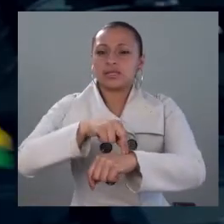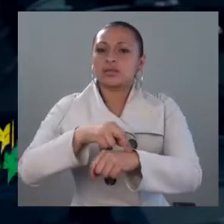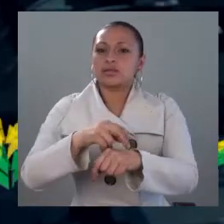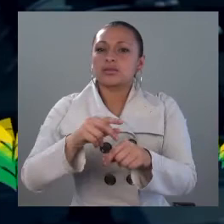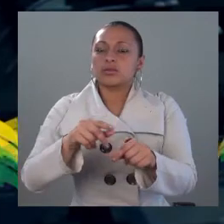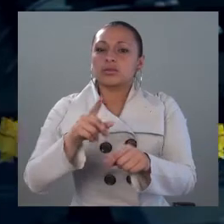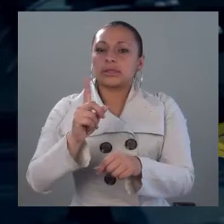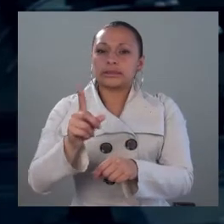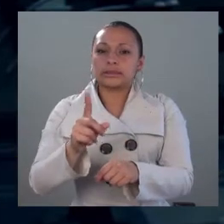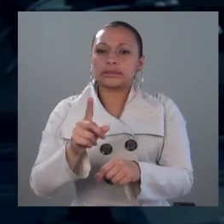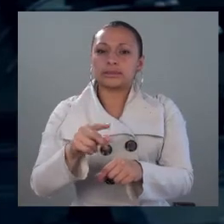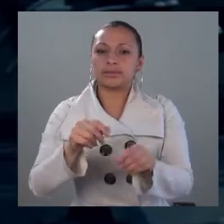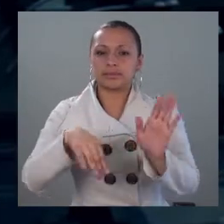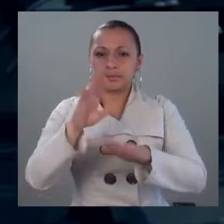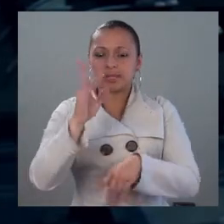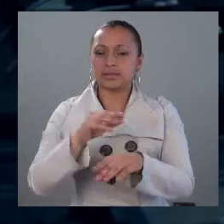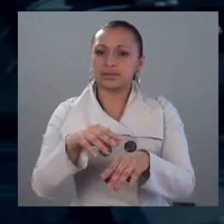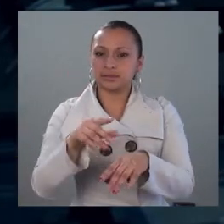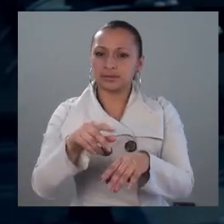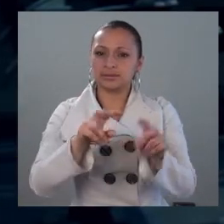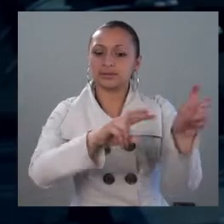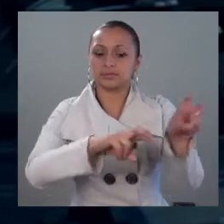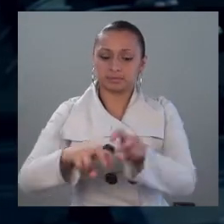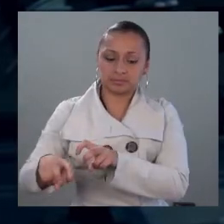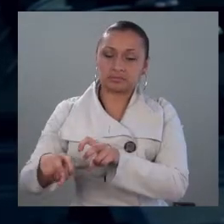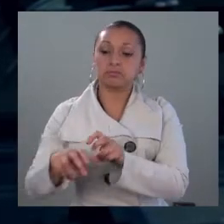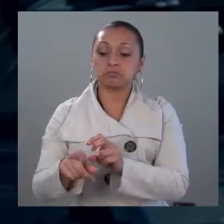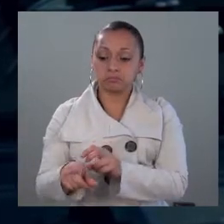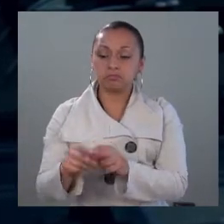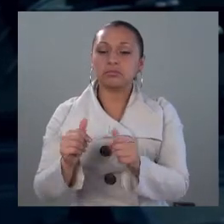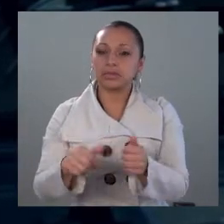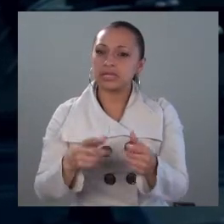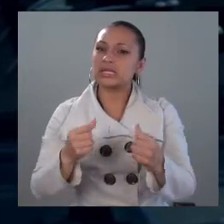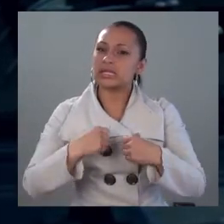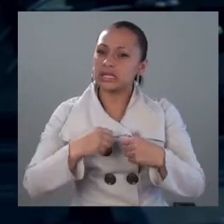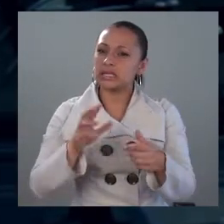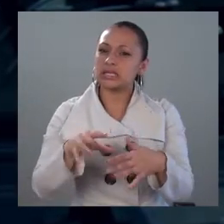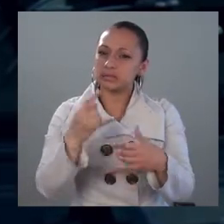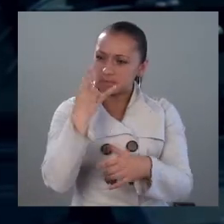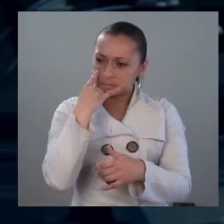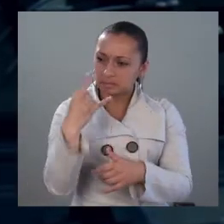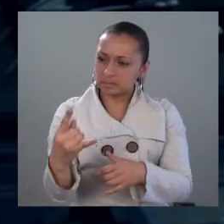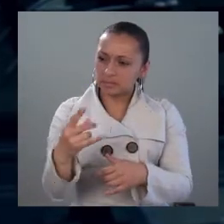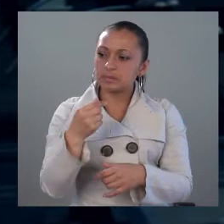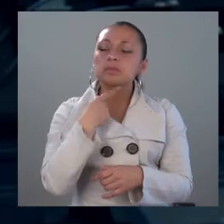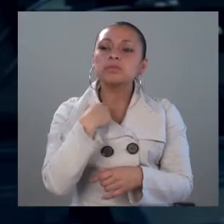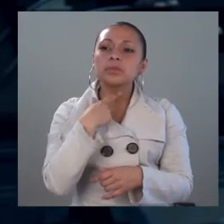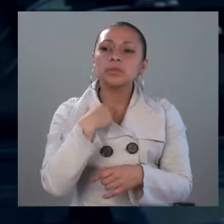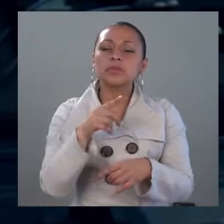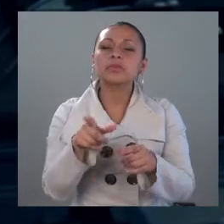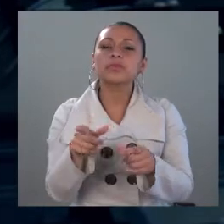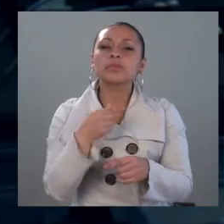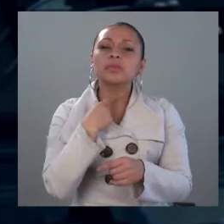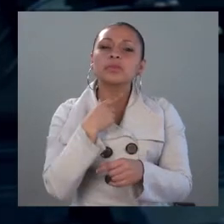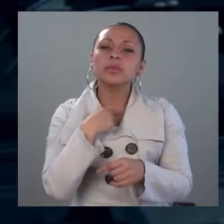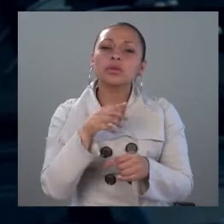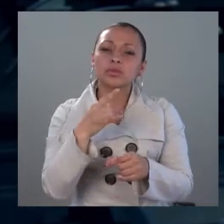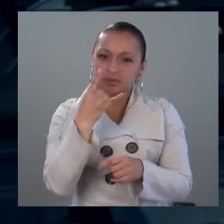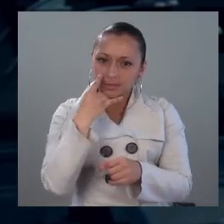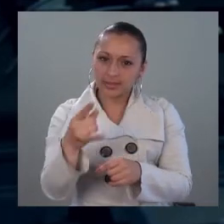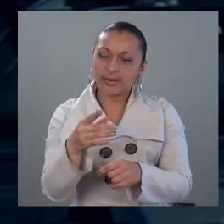Nariño es un lugar de producción de agropecuario, entonces tenemos mucho interés sobre